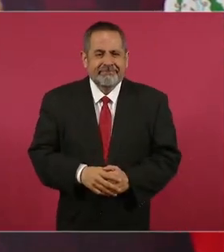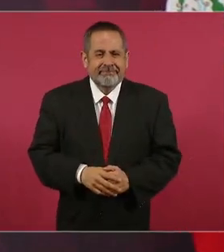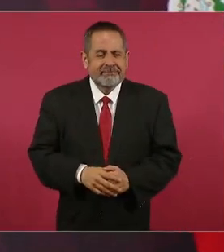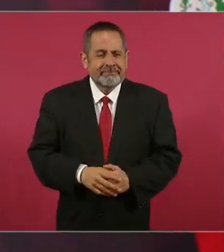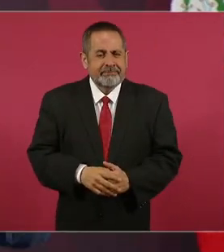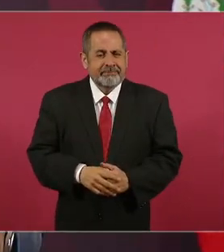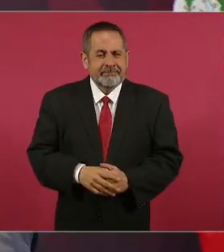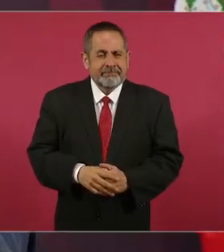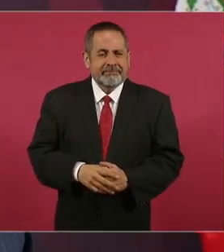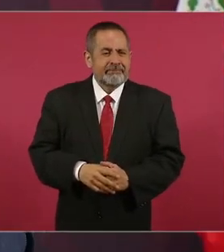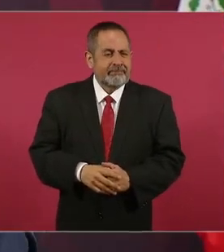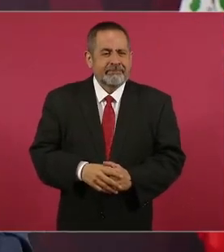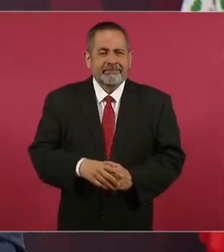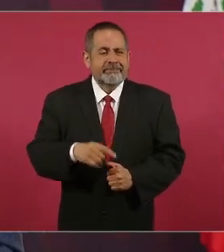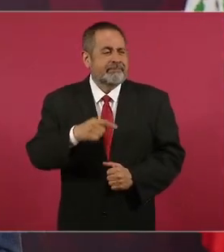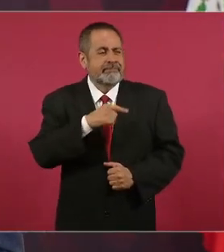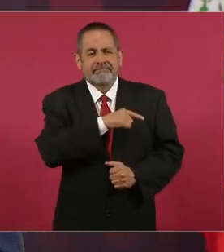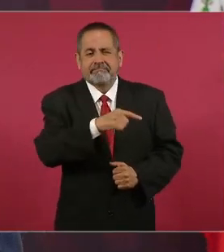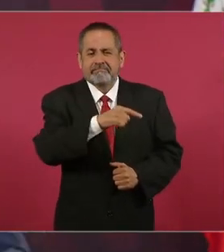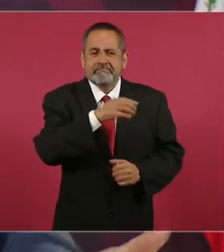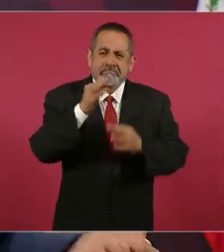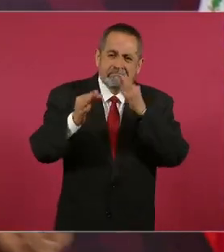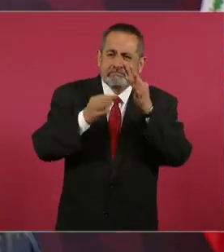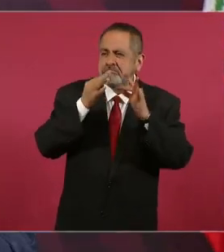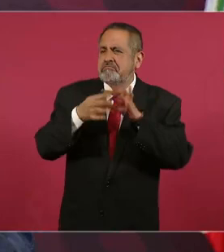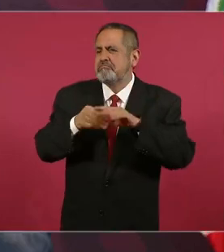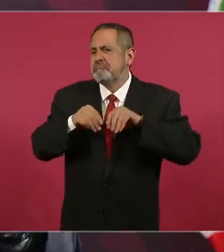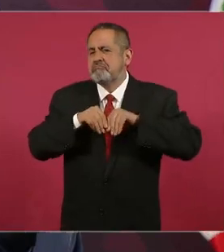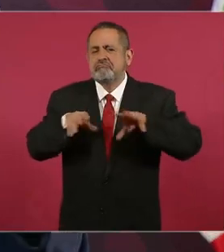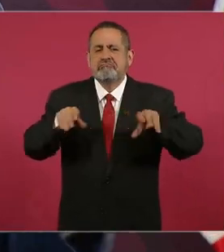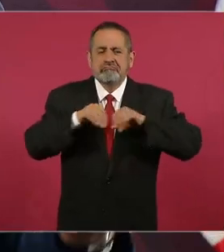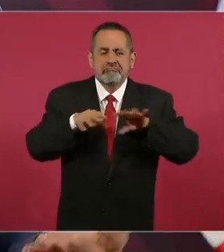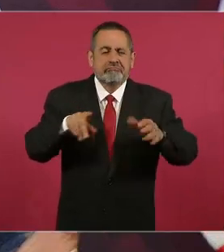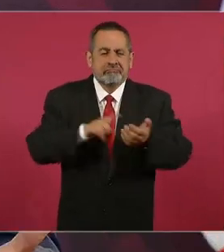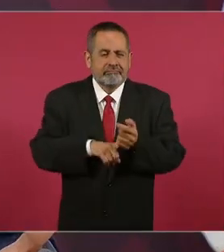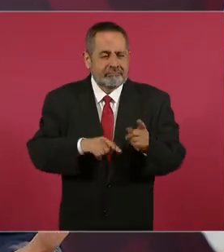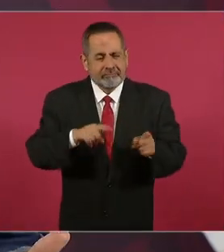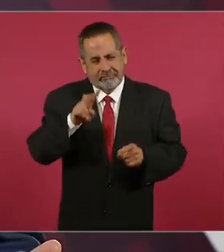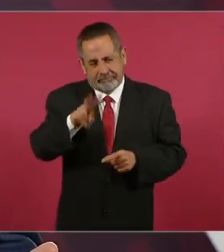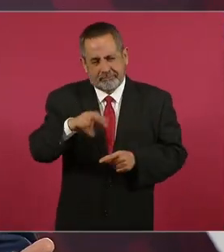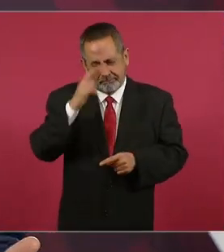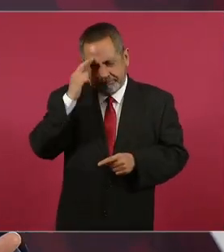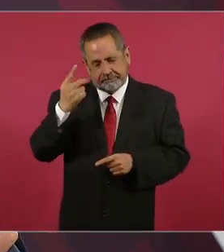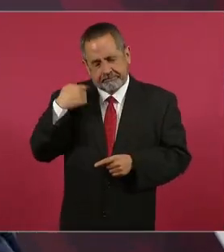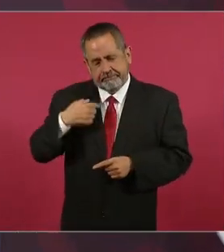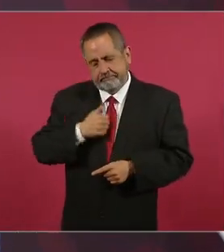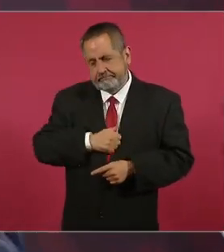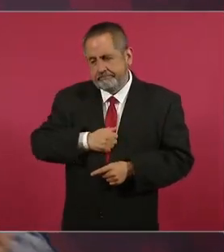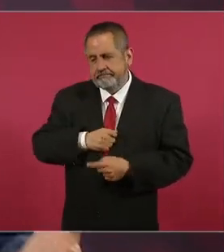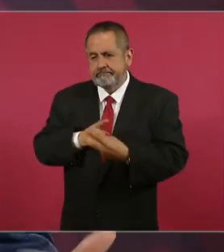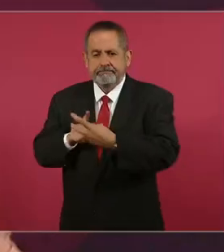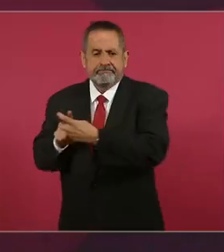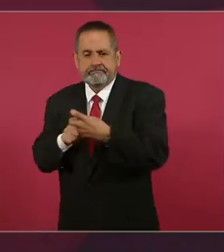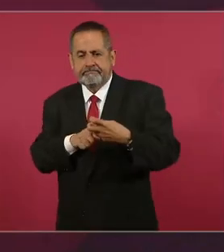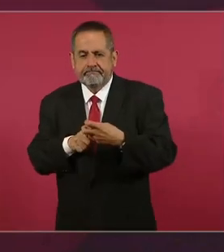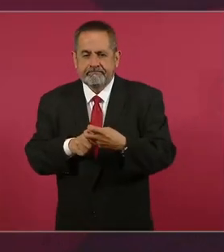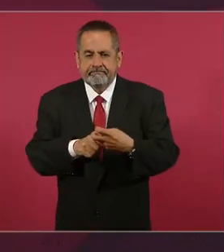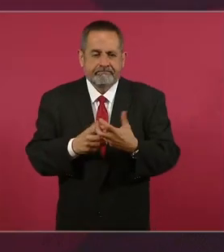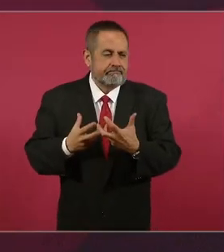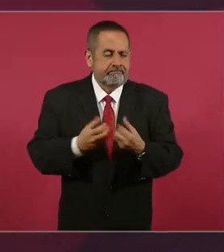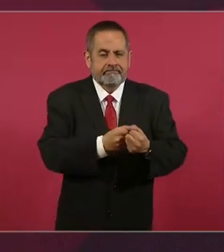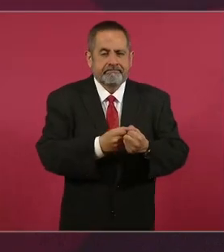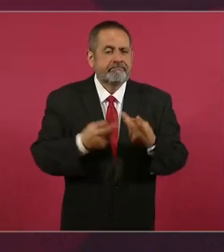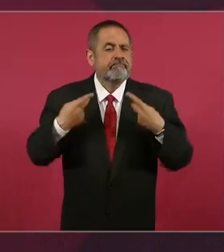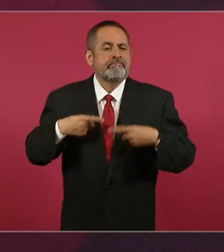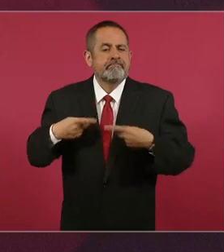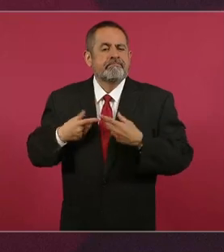cuánta difusión por el lamentable secuestro de los